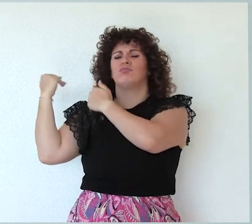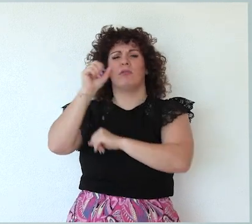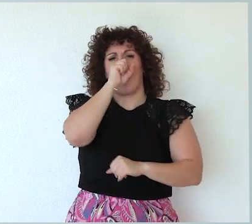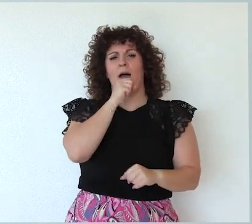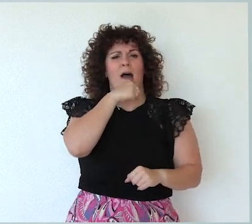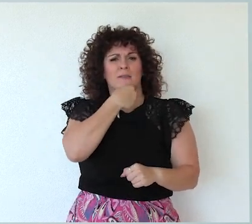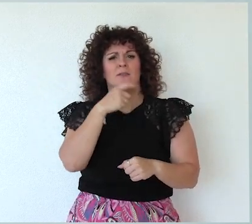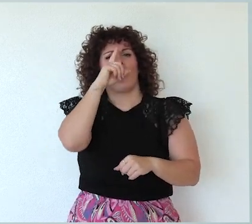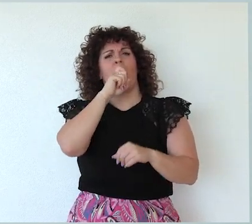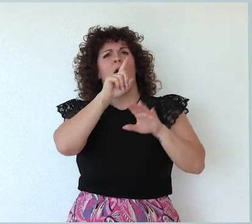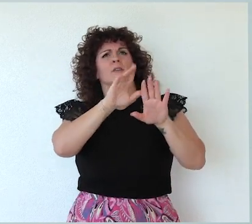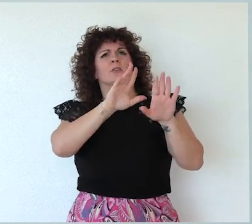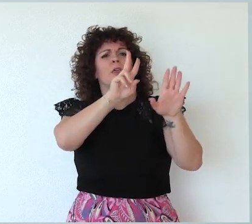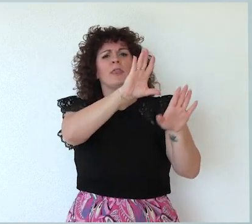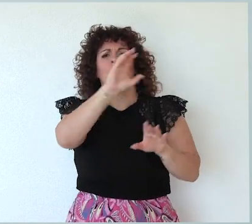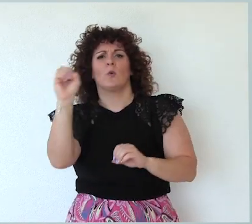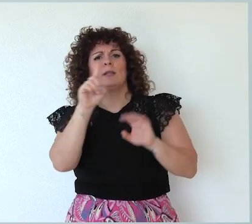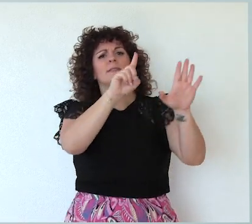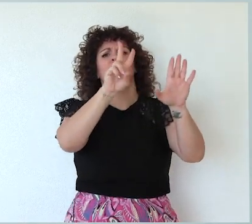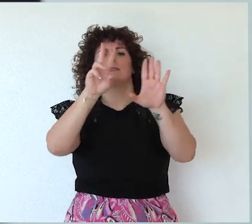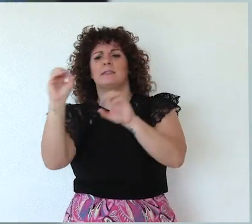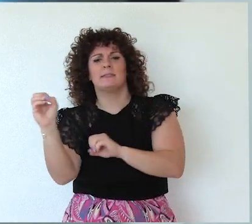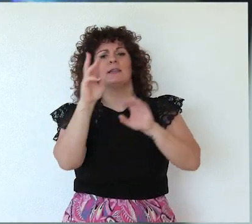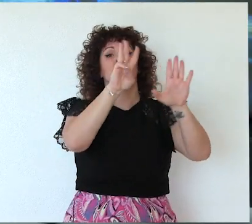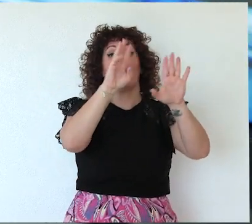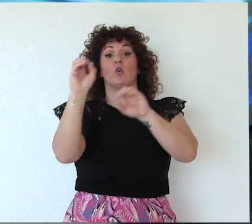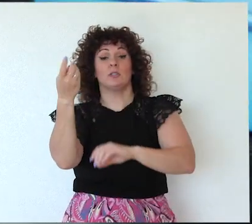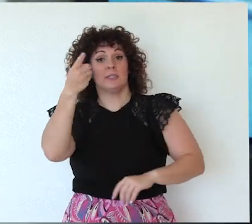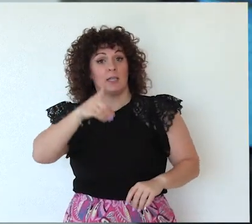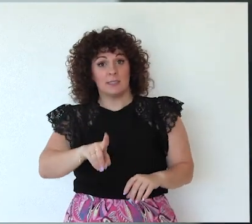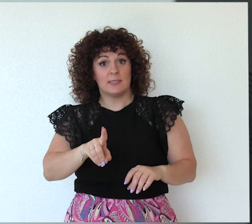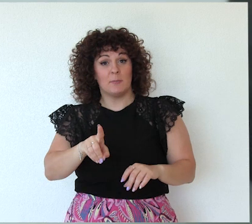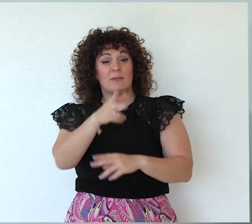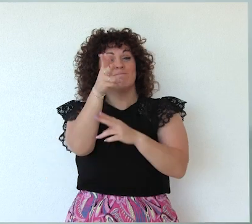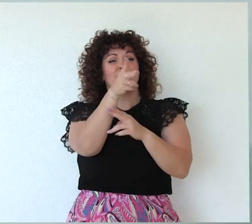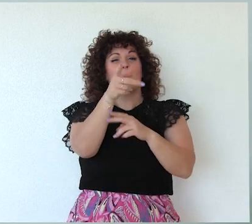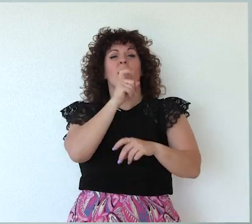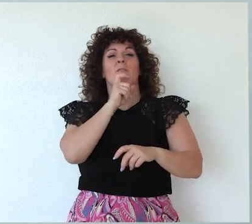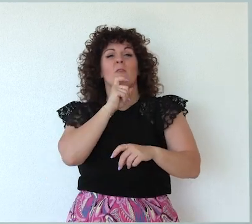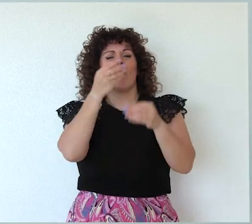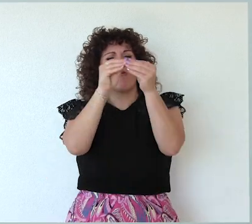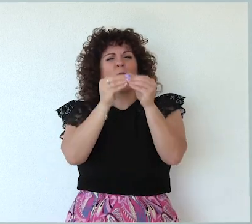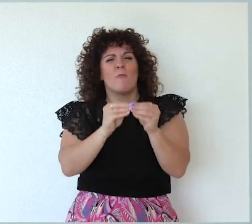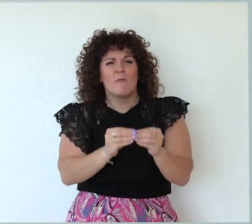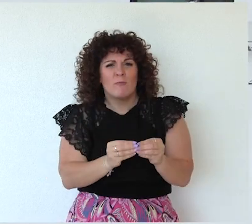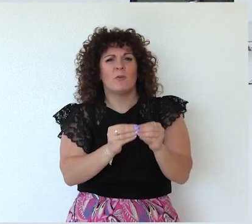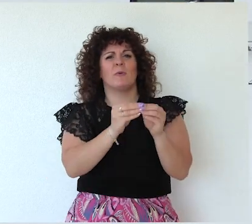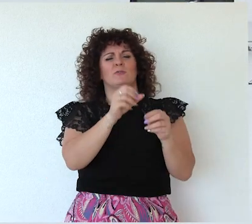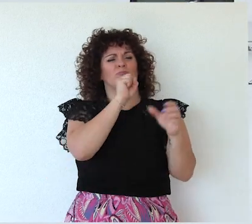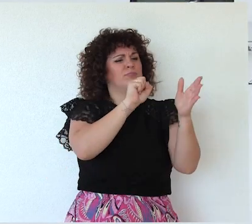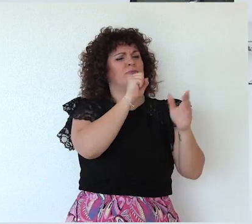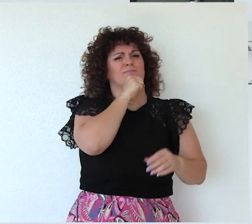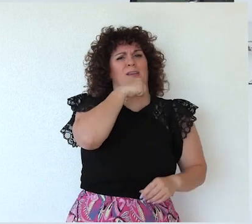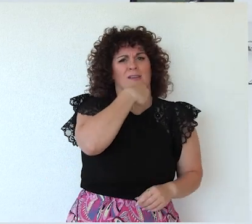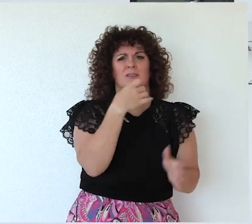60, 50, tal vez hasta los 80, y entonces se filmaba en Super 8, no se filmaba en digital, ni se filmaba en